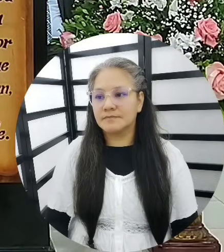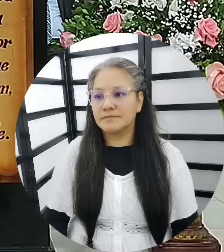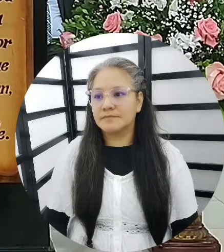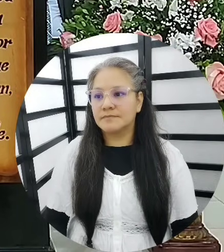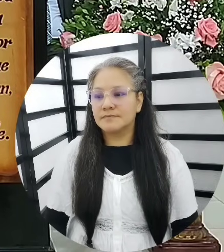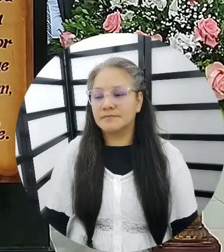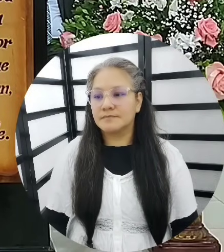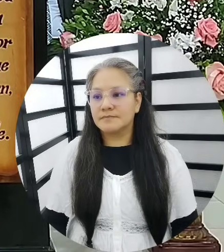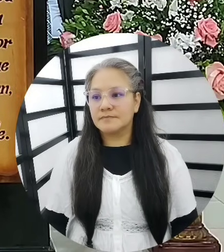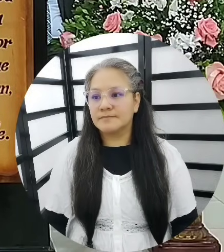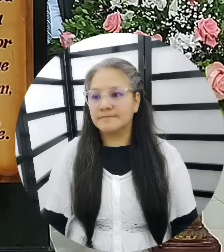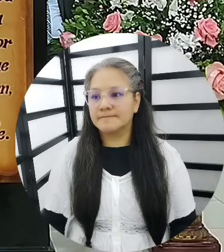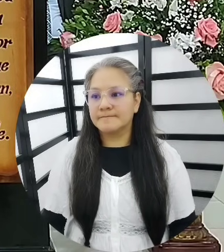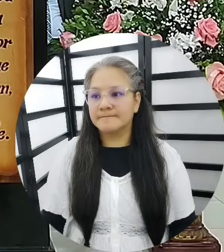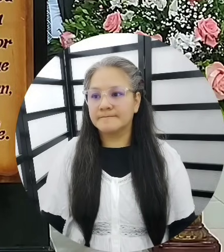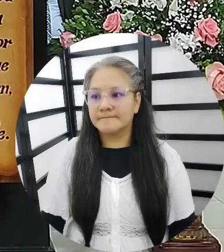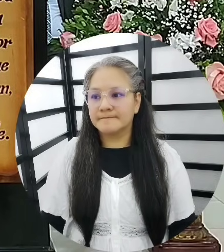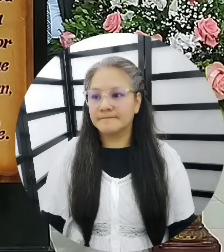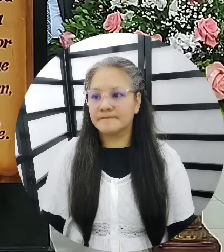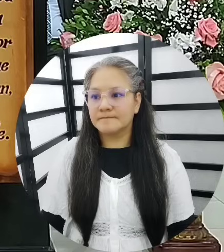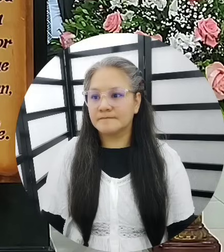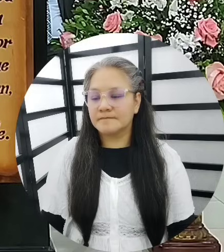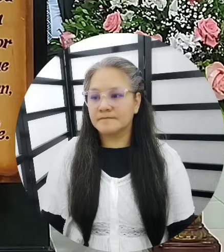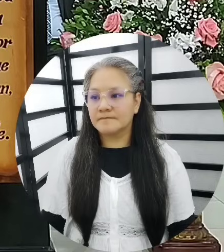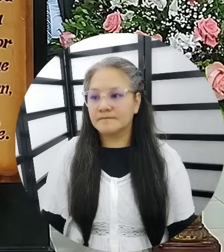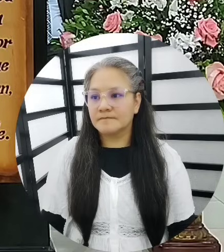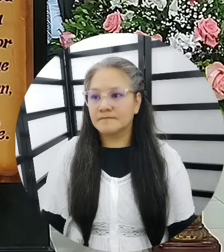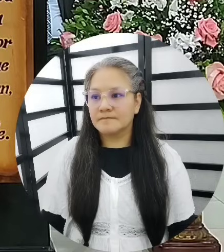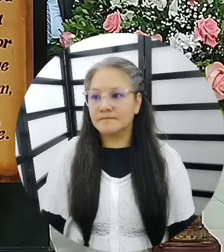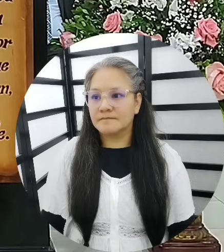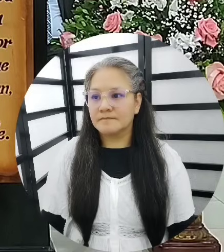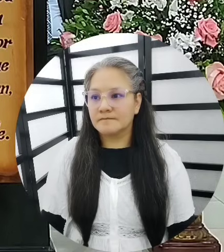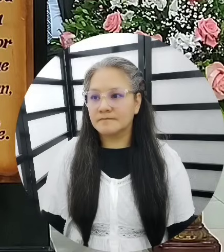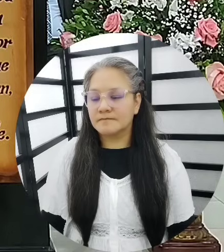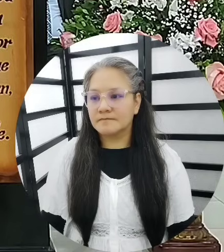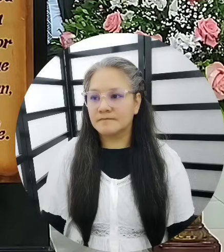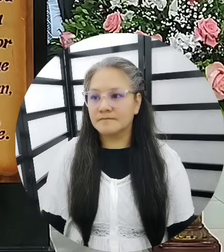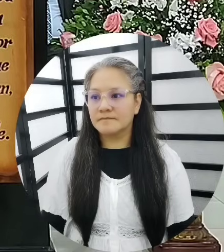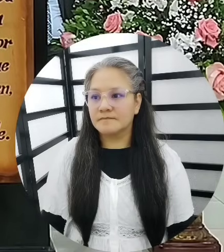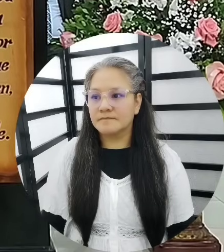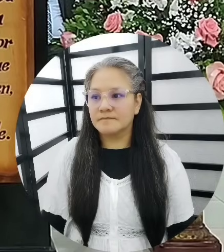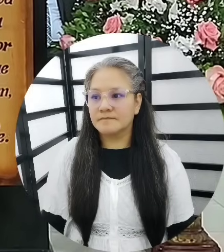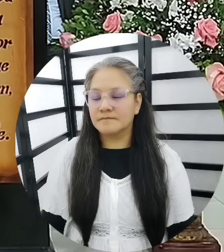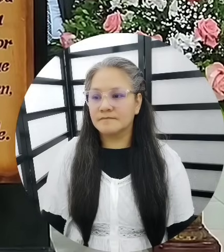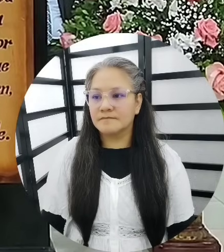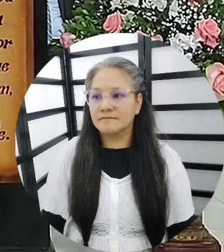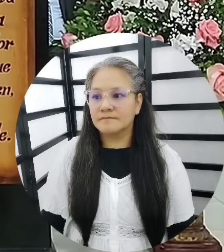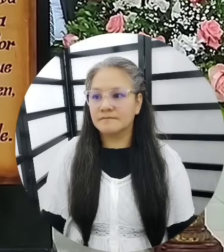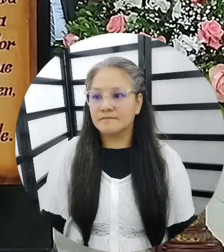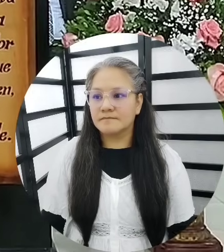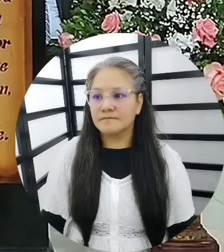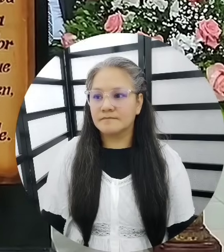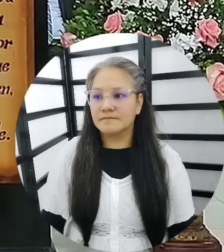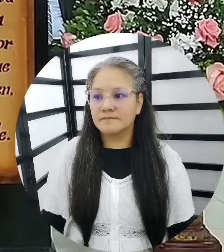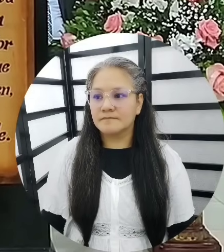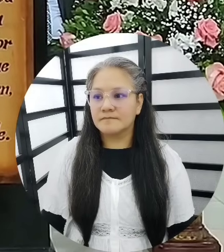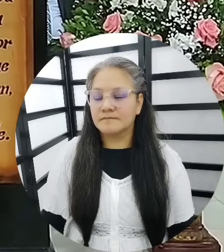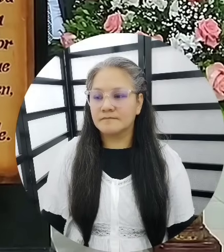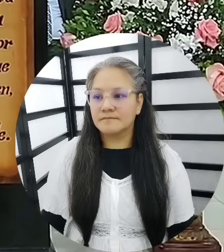ayudó. Dios me trajo a esta nación en el año 76, en el mes de julio del 76. ¿Cuántos años